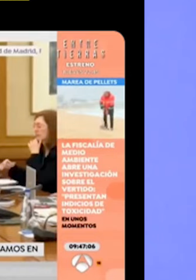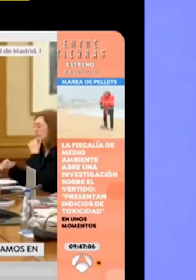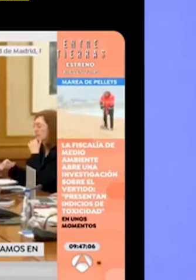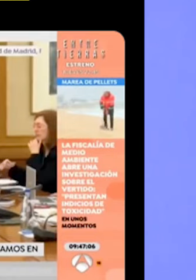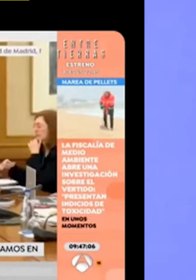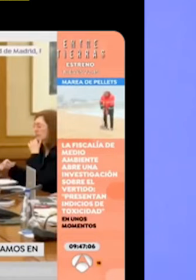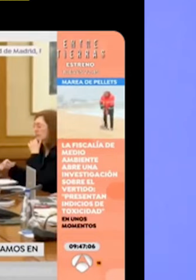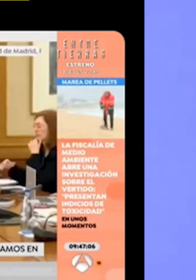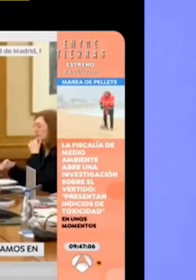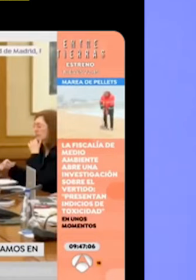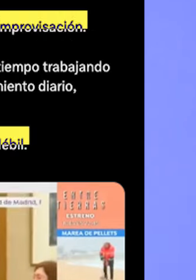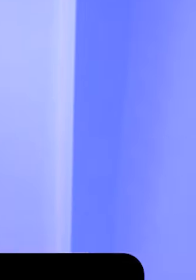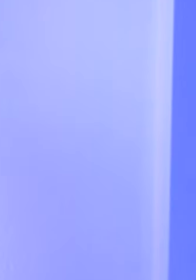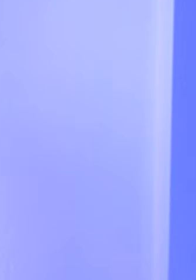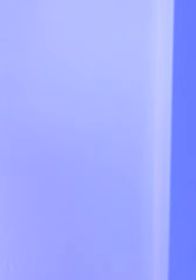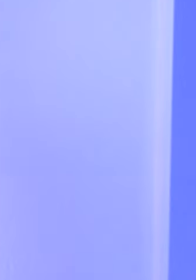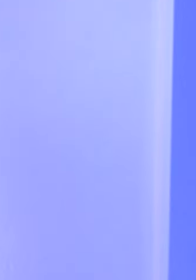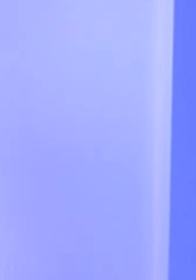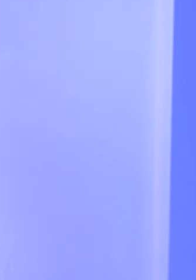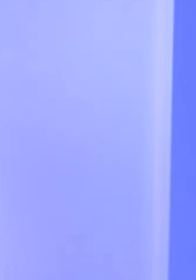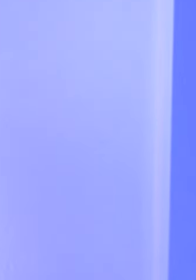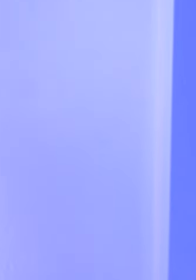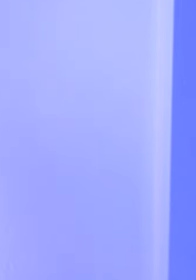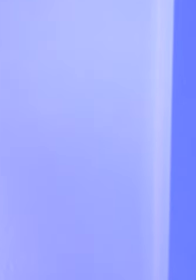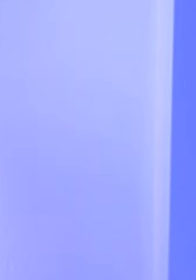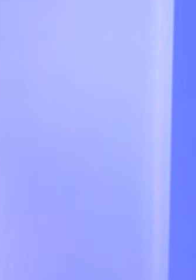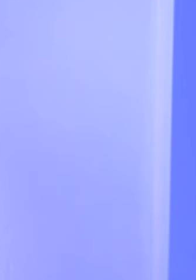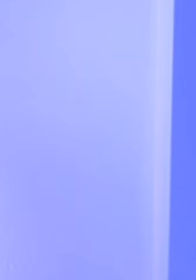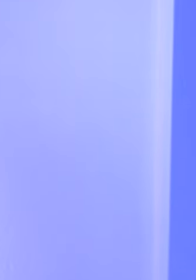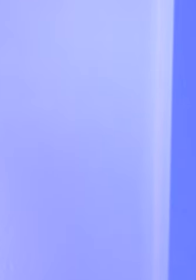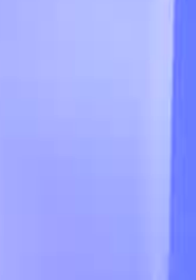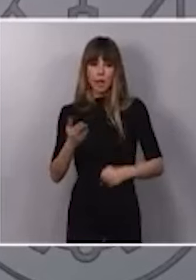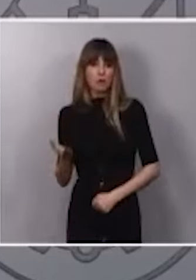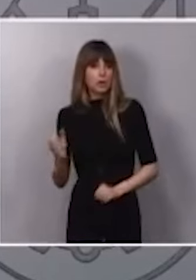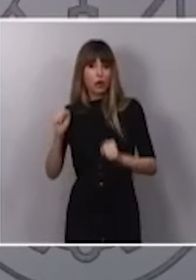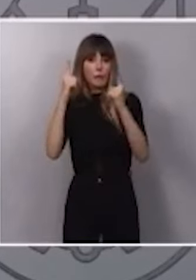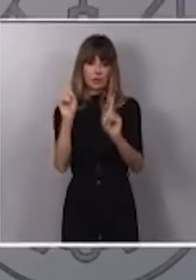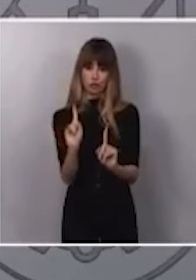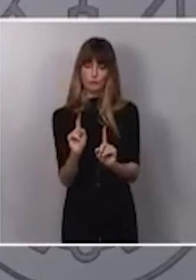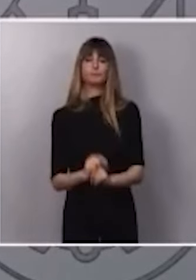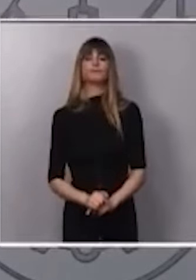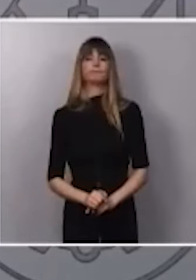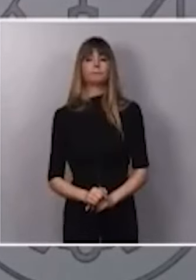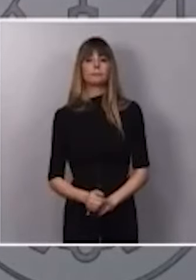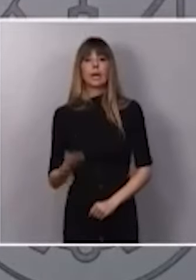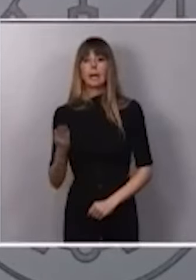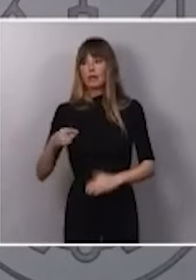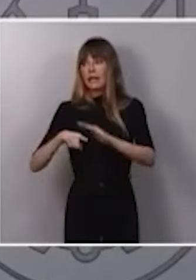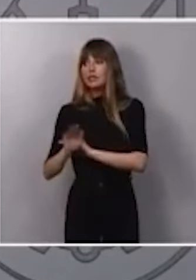de gestor débil el hecho de imponerlas. Desde el gobierno le responden y le piden prudencia. Lo relevante es su capacidad de